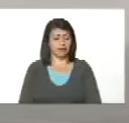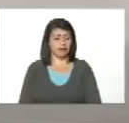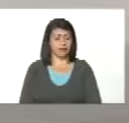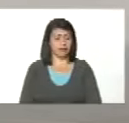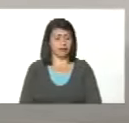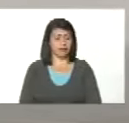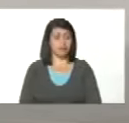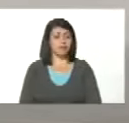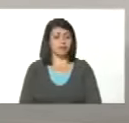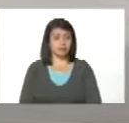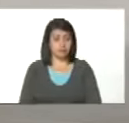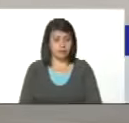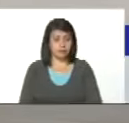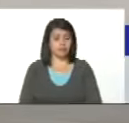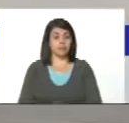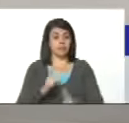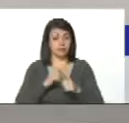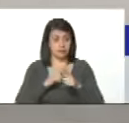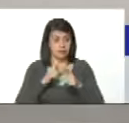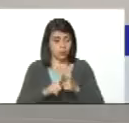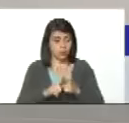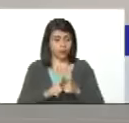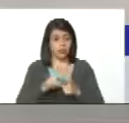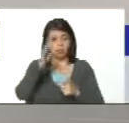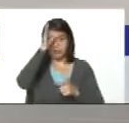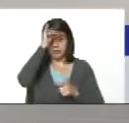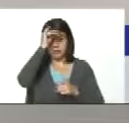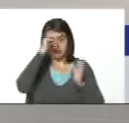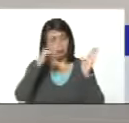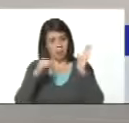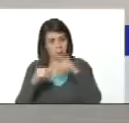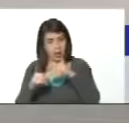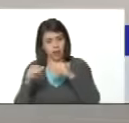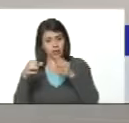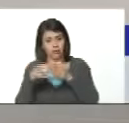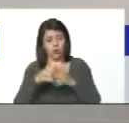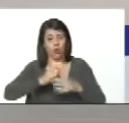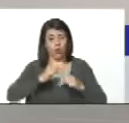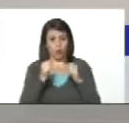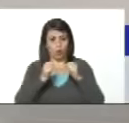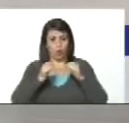Por eso es que agarraron a Rosales y le dijeron, Rosales, vente para acá, Bogotá.